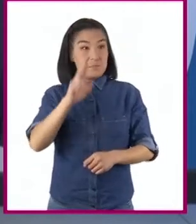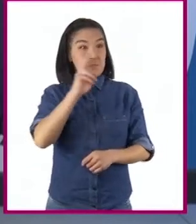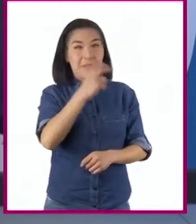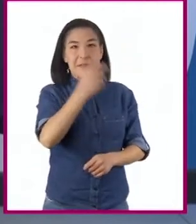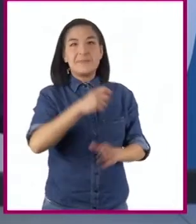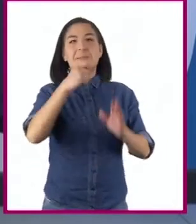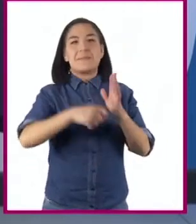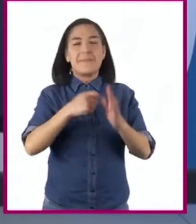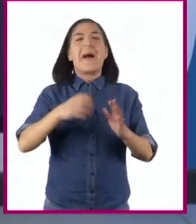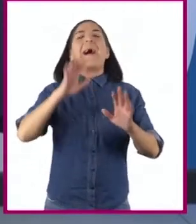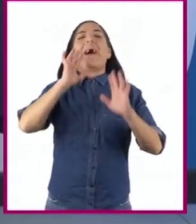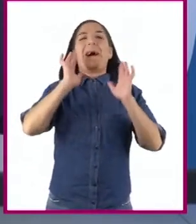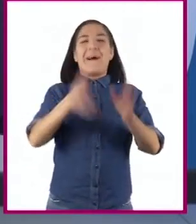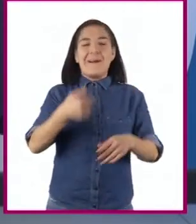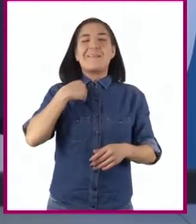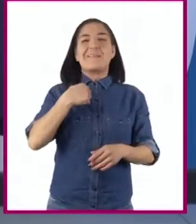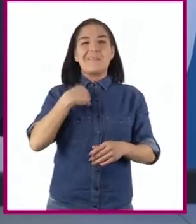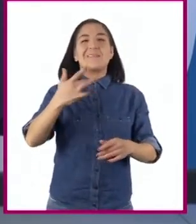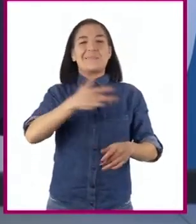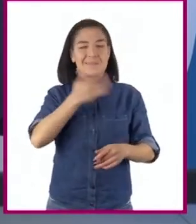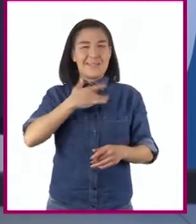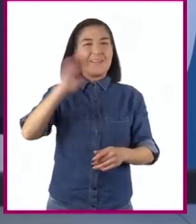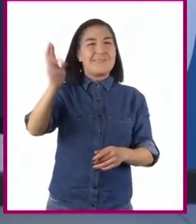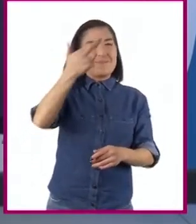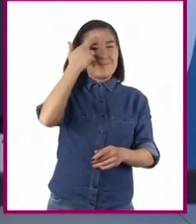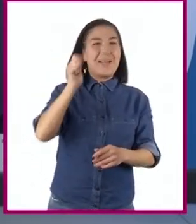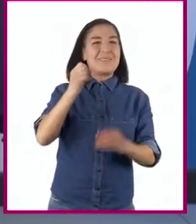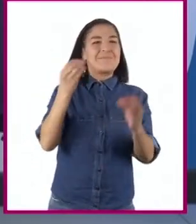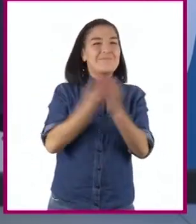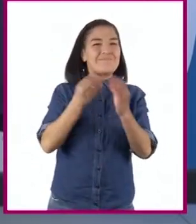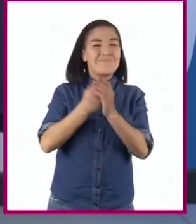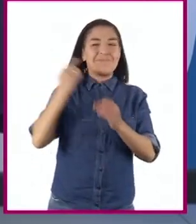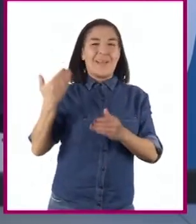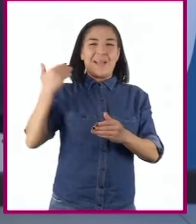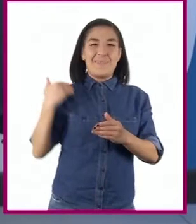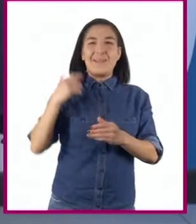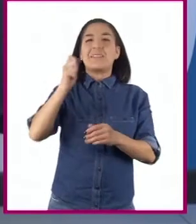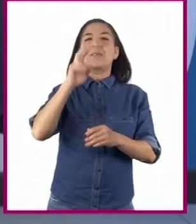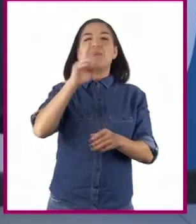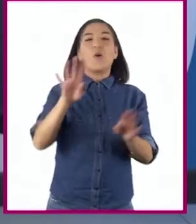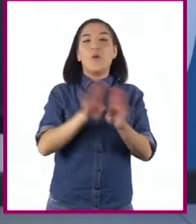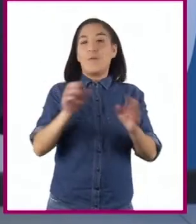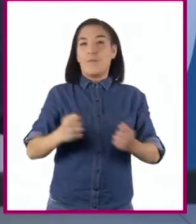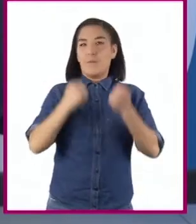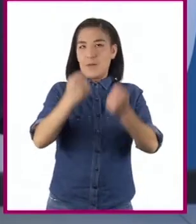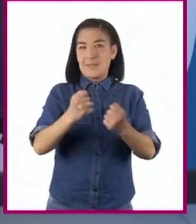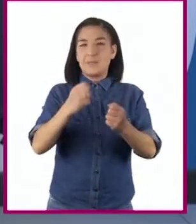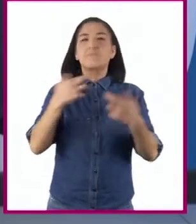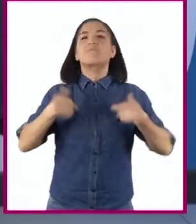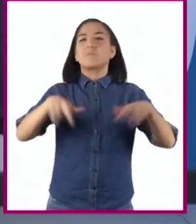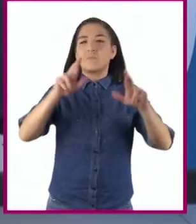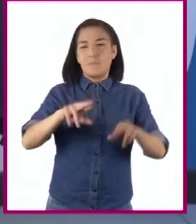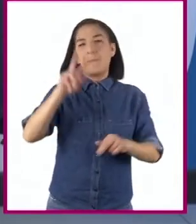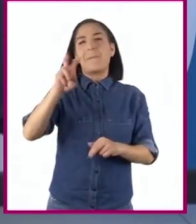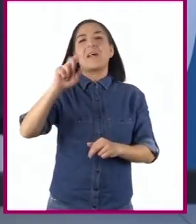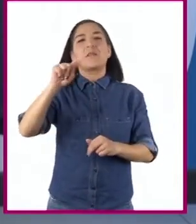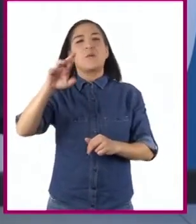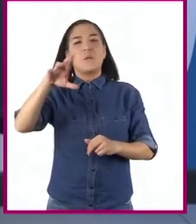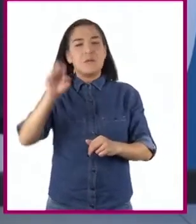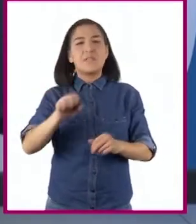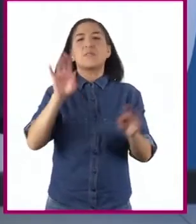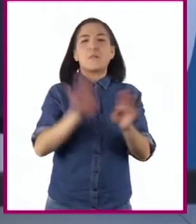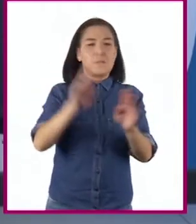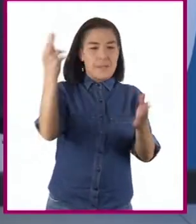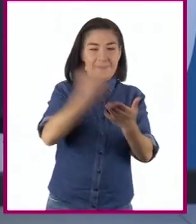video, pude recordar lo que hemos revisado en las sesiones anteriores, que las fuerzas se representan con vectores, los cuales se dibujan en